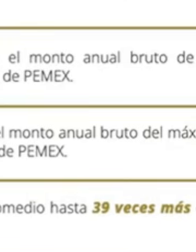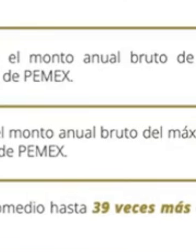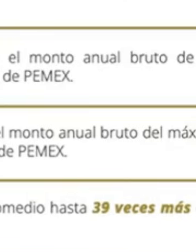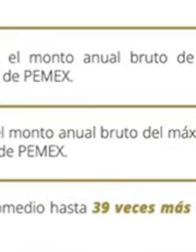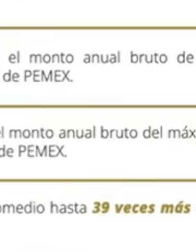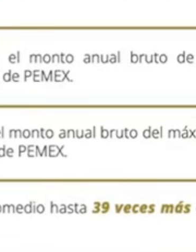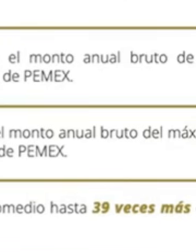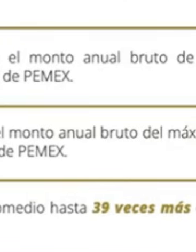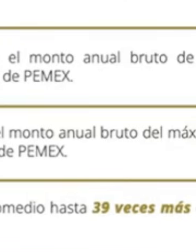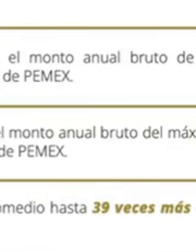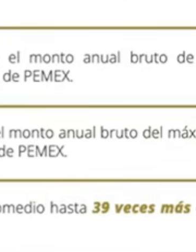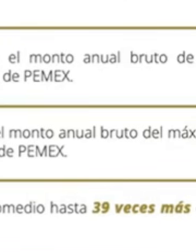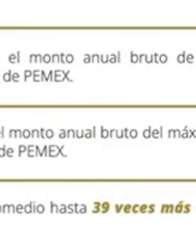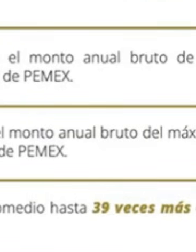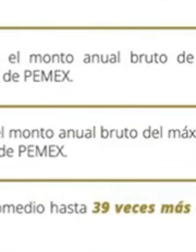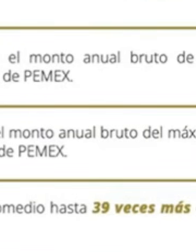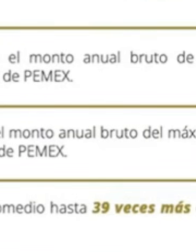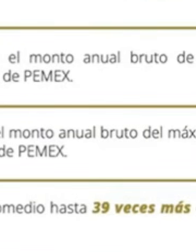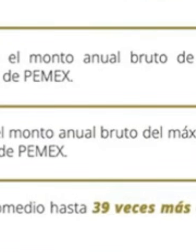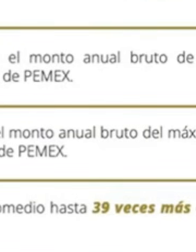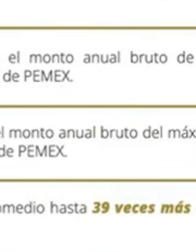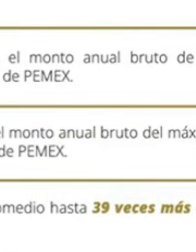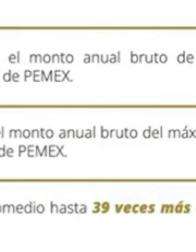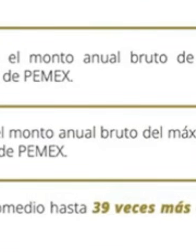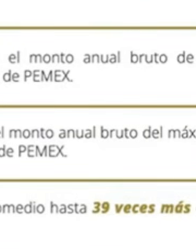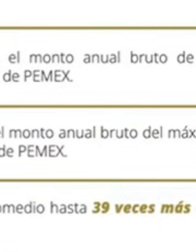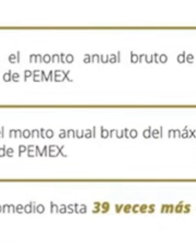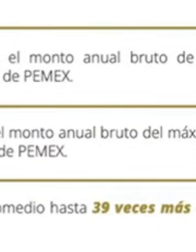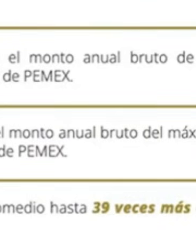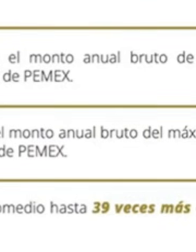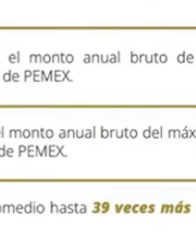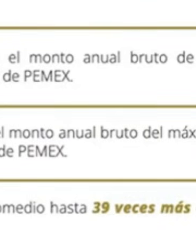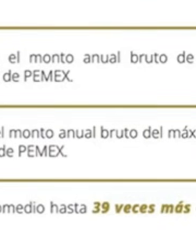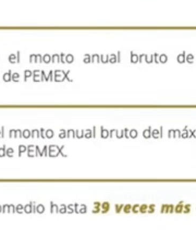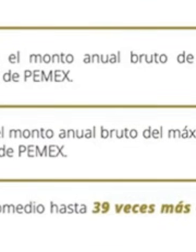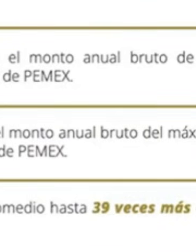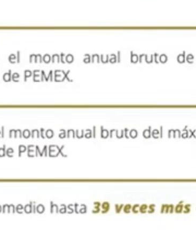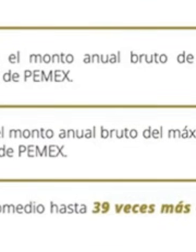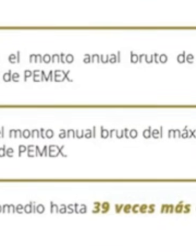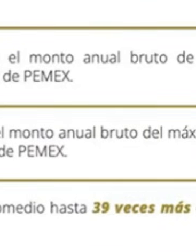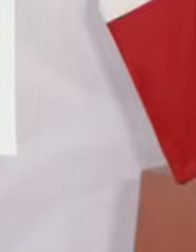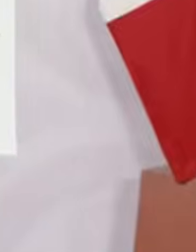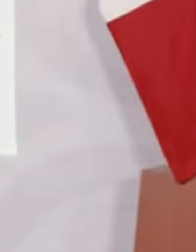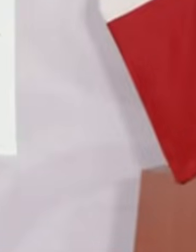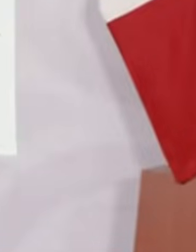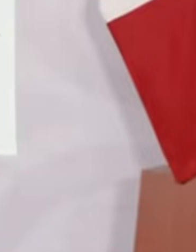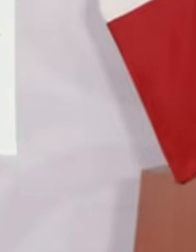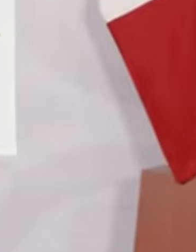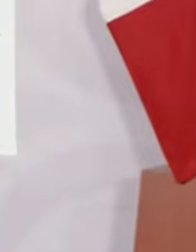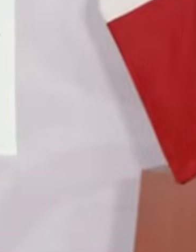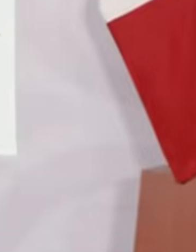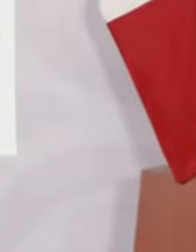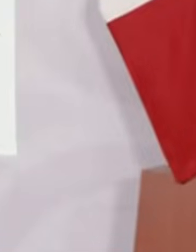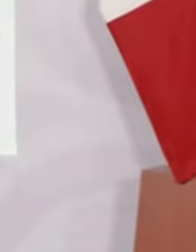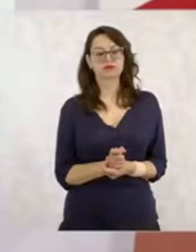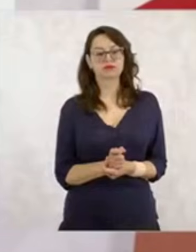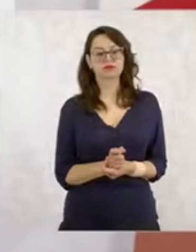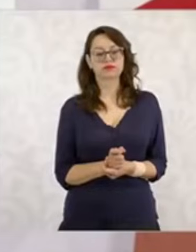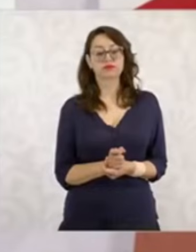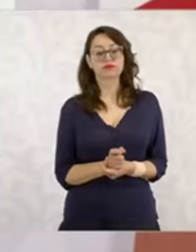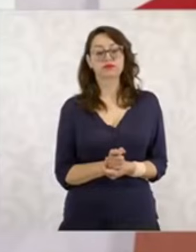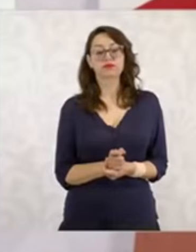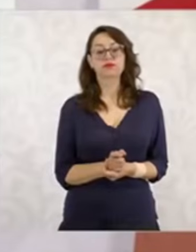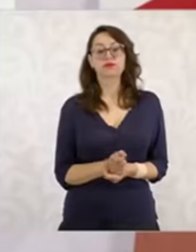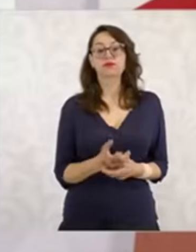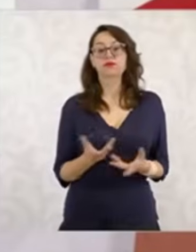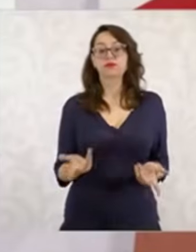618 casos, donde cada pensión supera el monto anual bruto de las percepciones asignadas al director general.